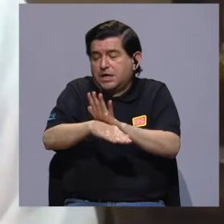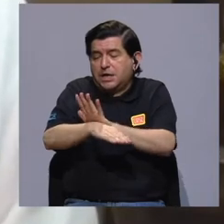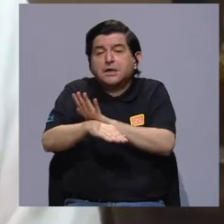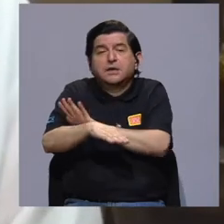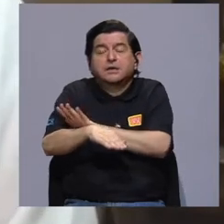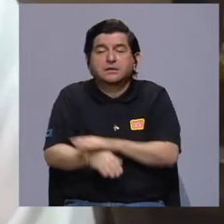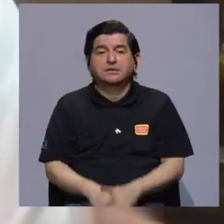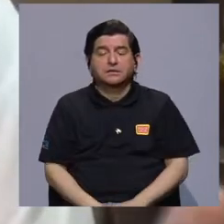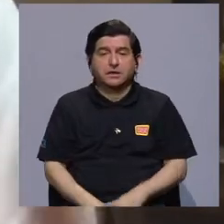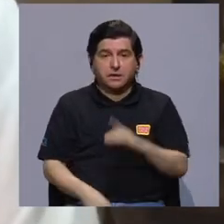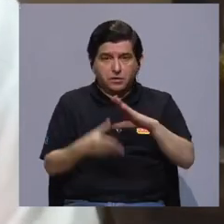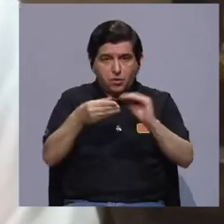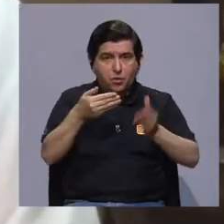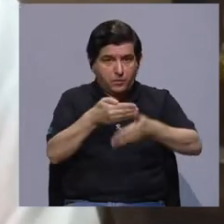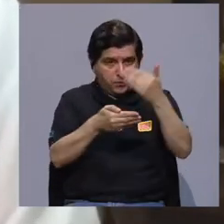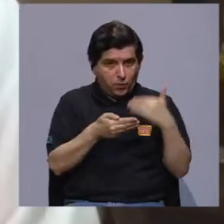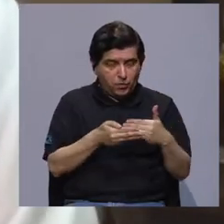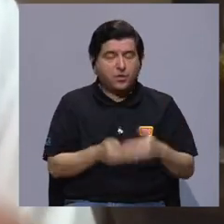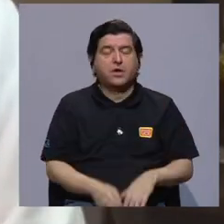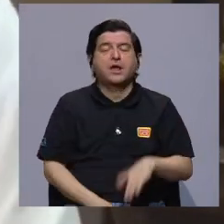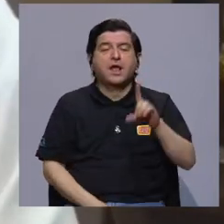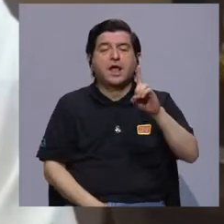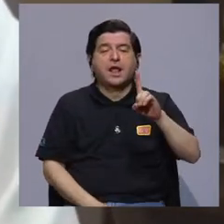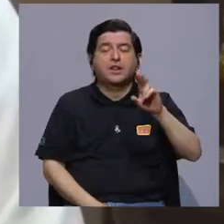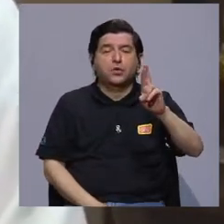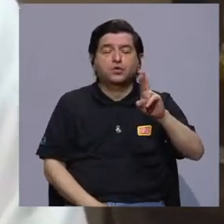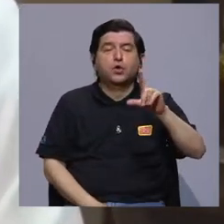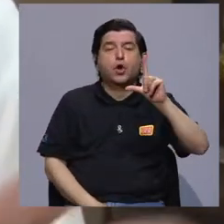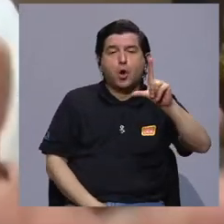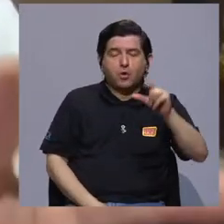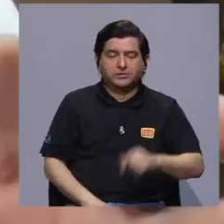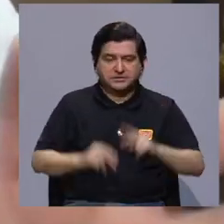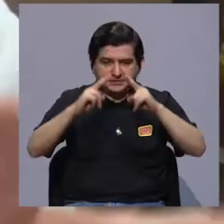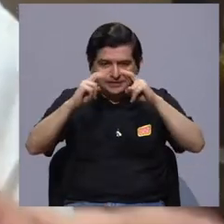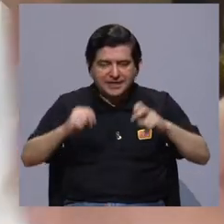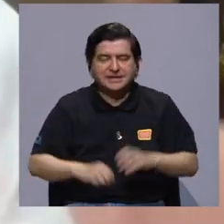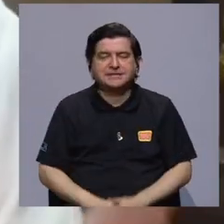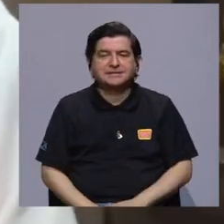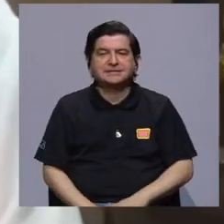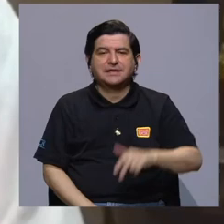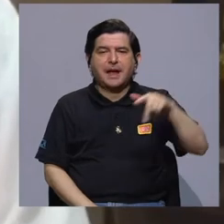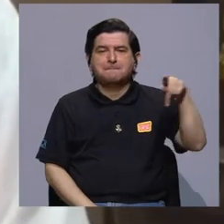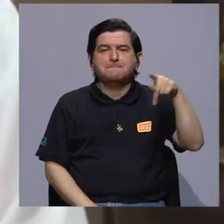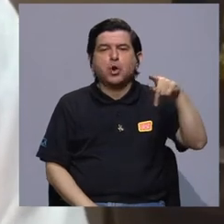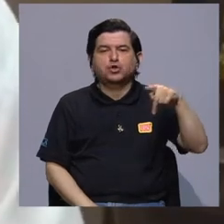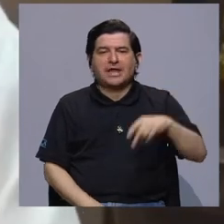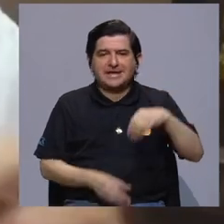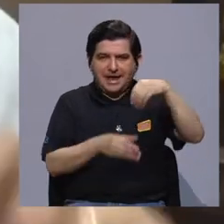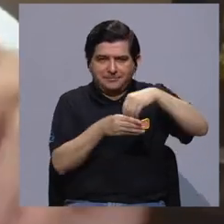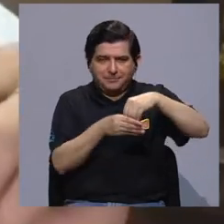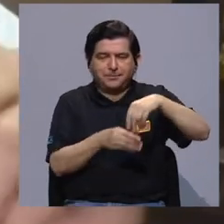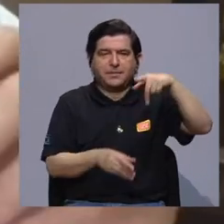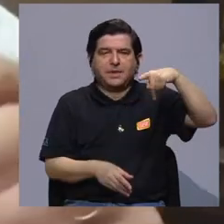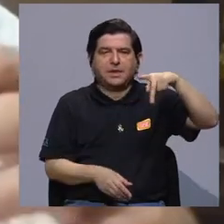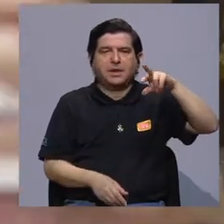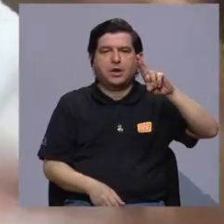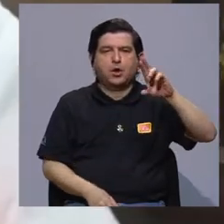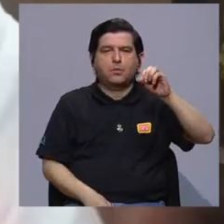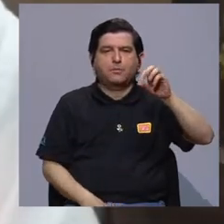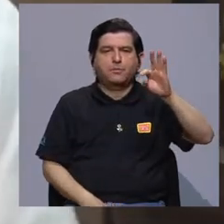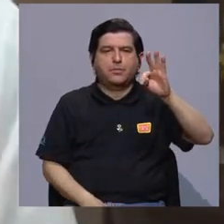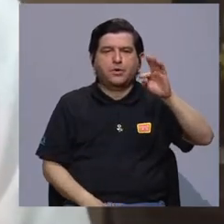de quemaduras o heridas, como él comentaba. Y el doctor Lomonte hace el análisis de las proteínas, de